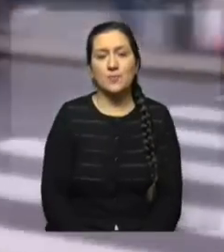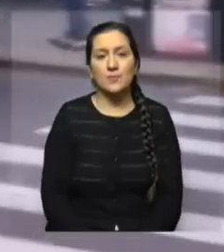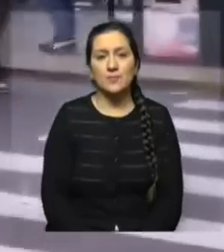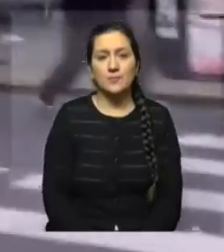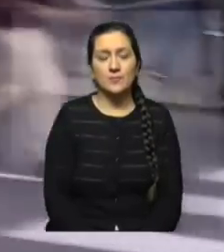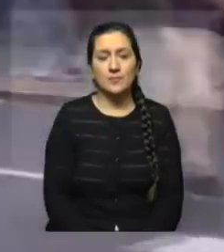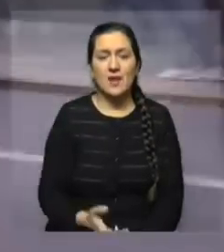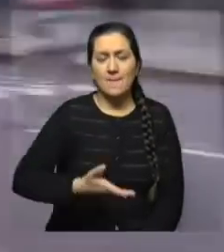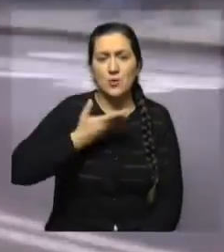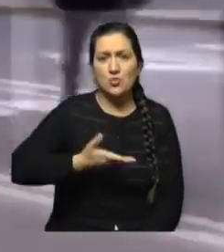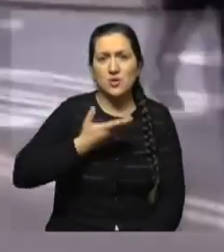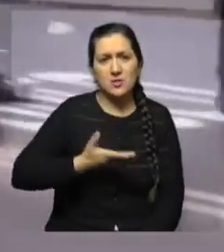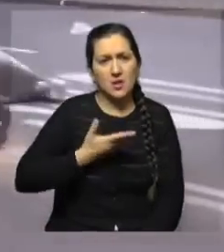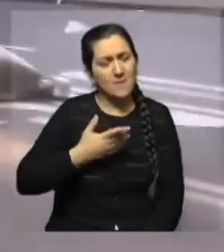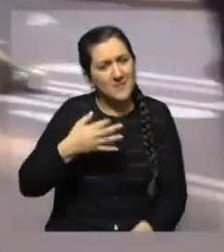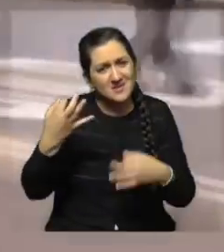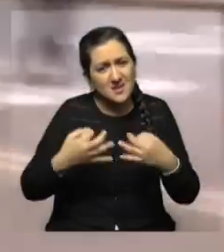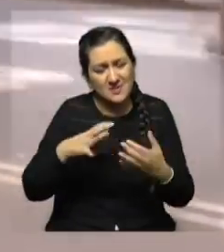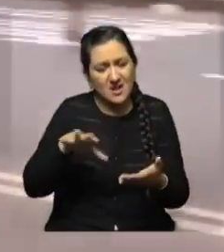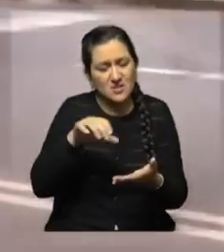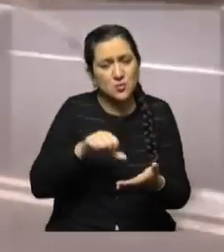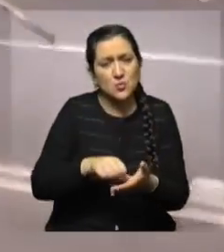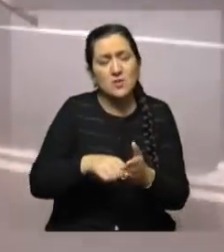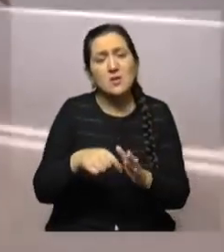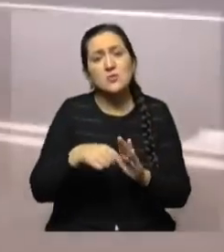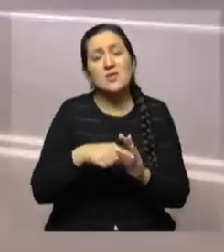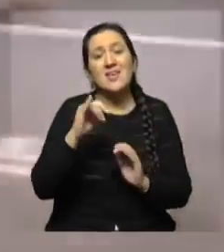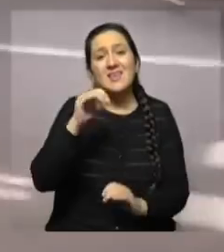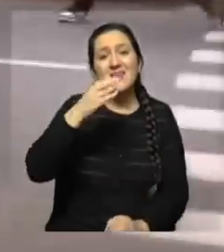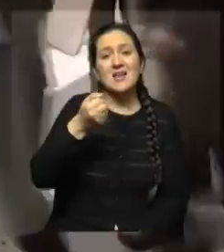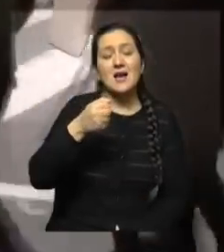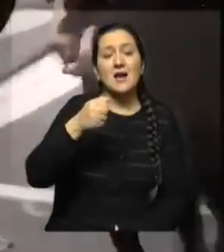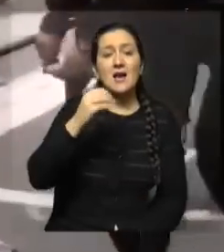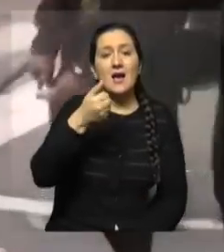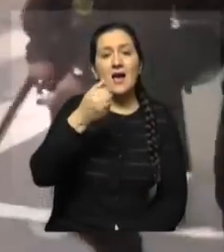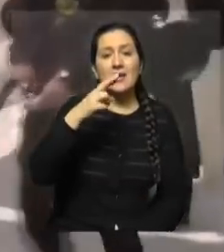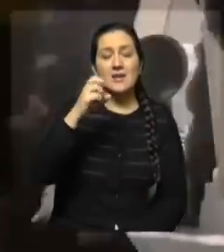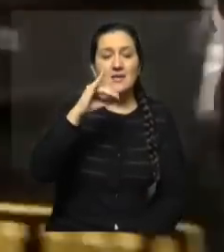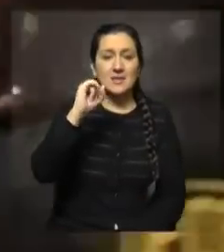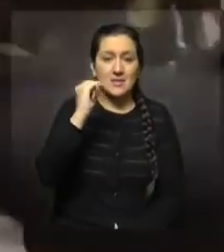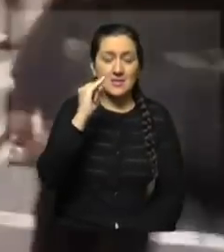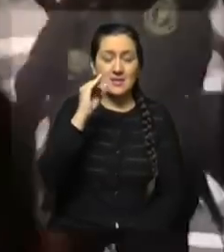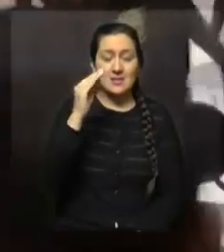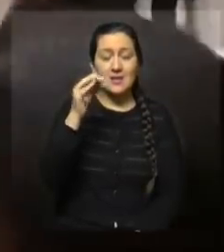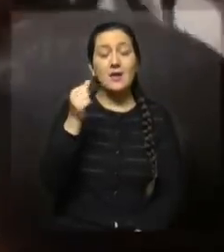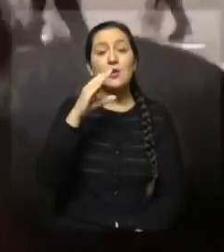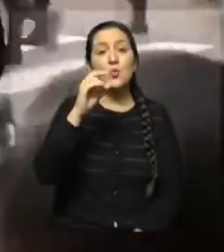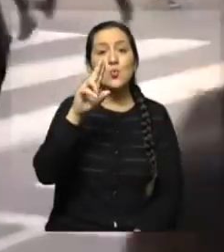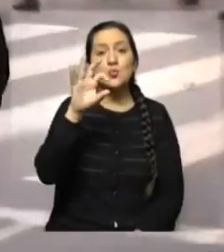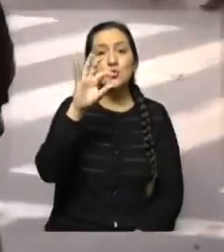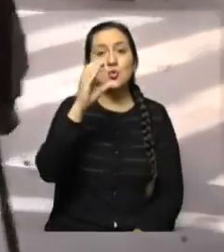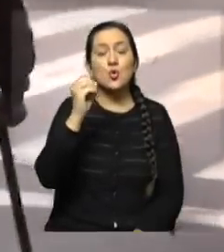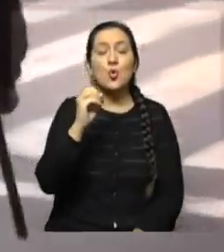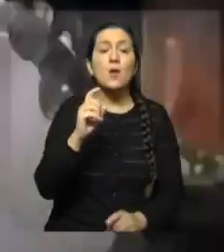las protestas se han concentrado especialmente en las ciudades sureñas de ica Arequipa tacna y cusco pero también ha habido movilizaciones